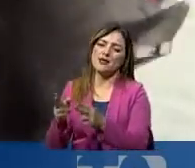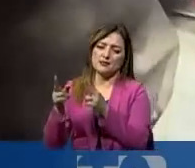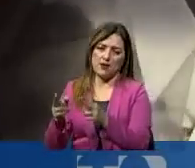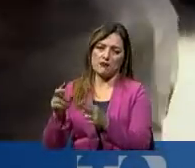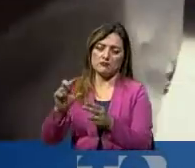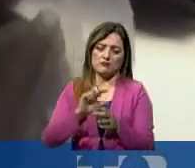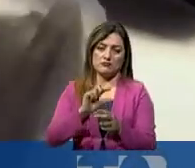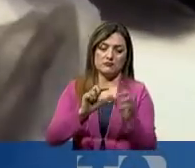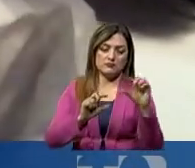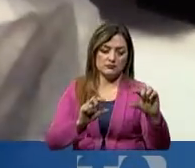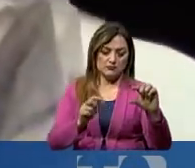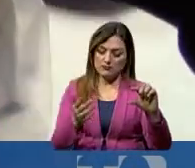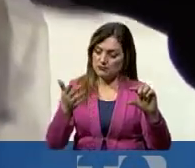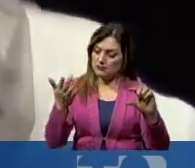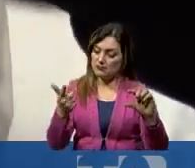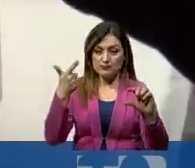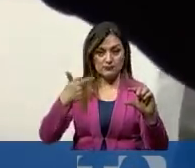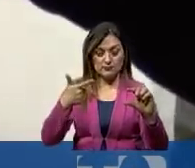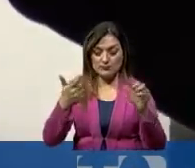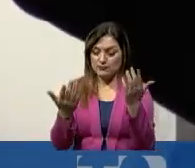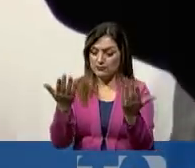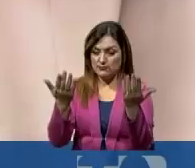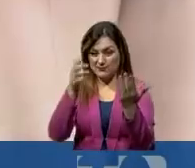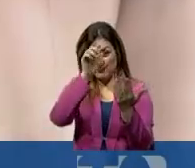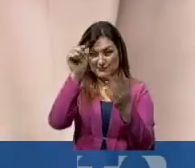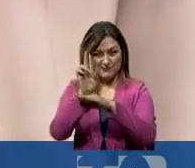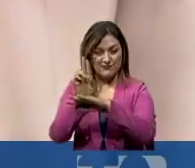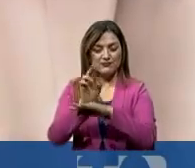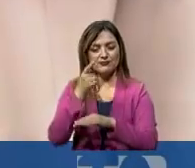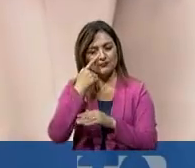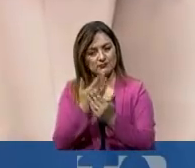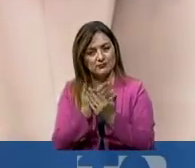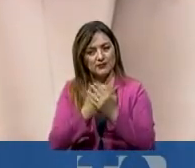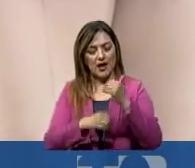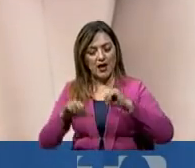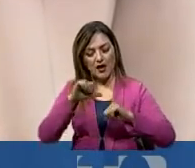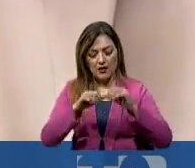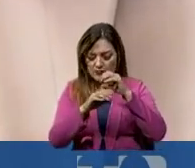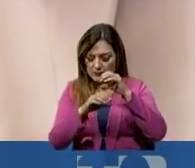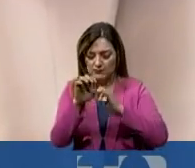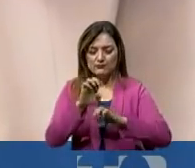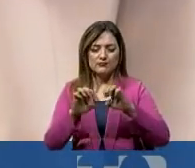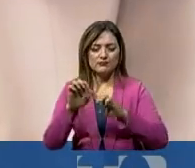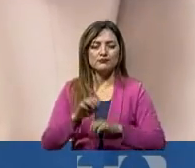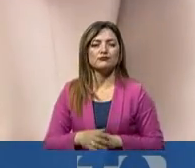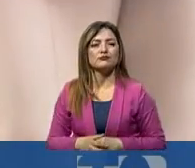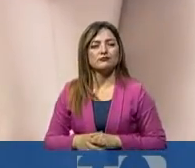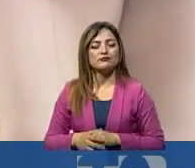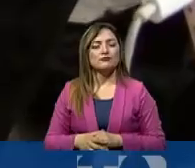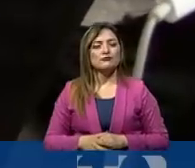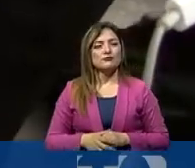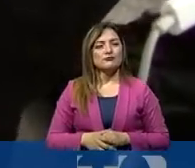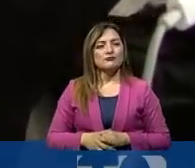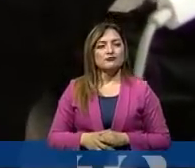utilizada el día domingo, lo cual tiene que ser corroborado inmediatamente ya con la disposición fiscal